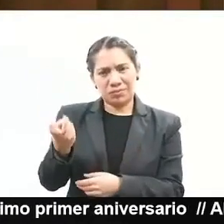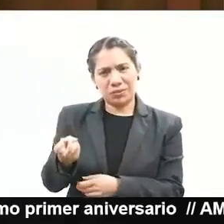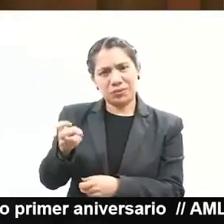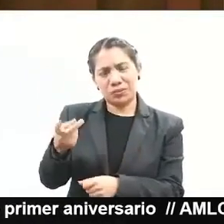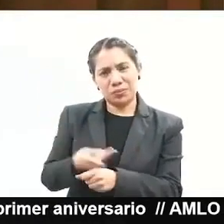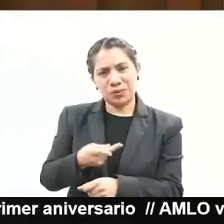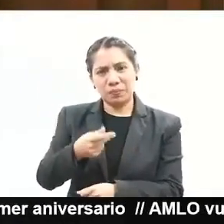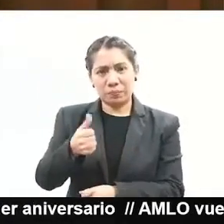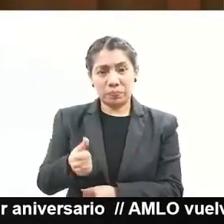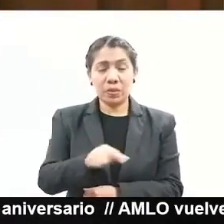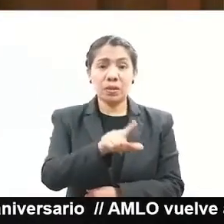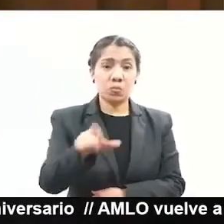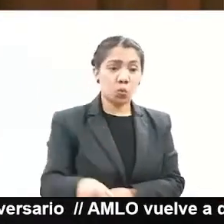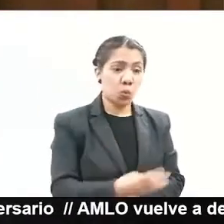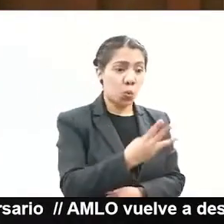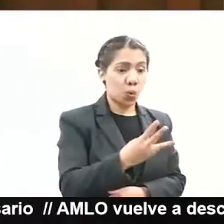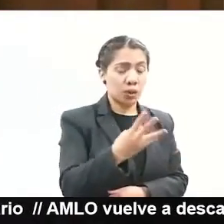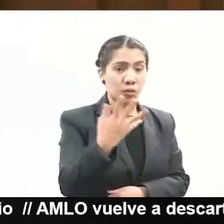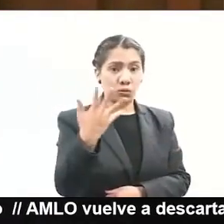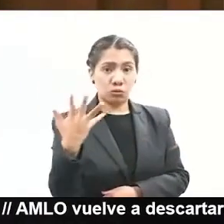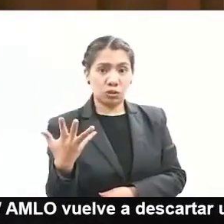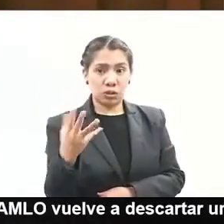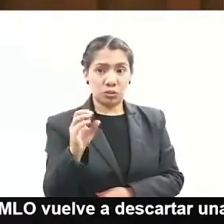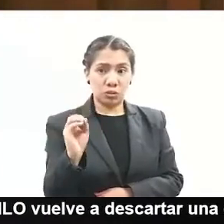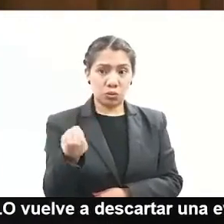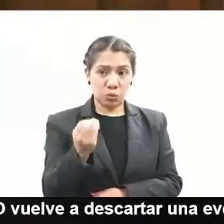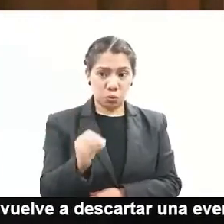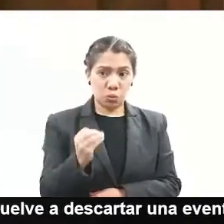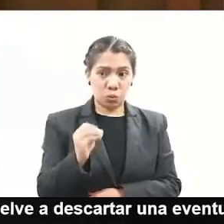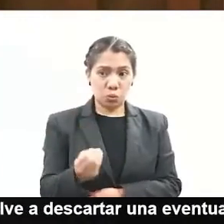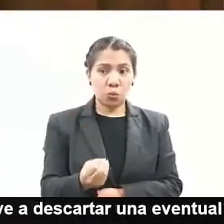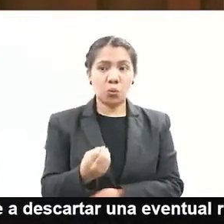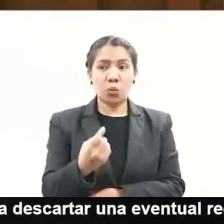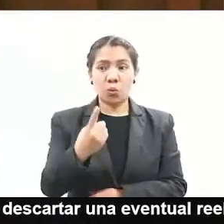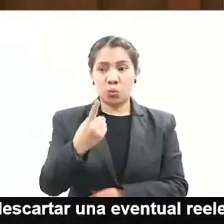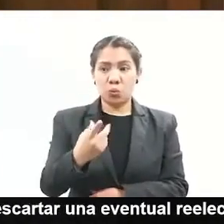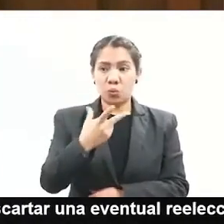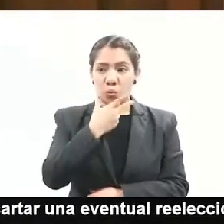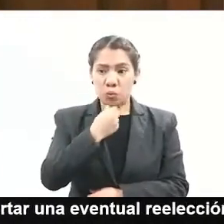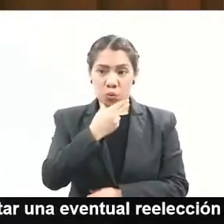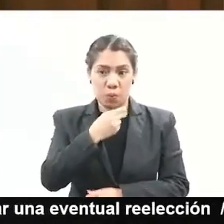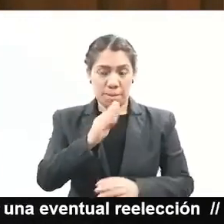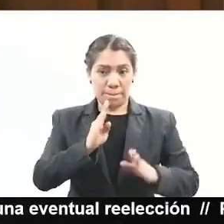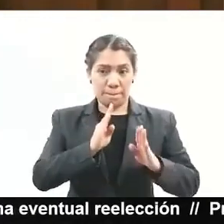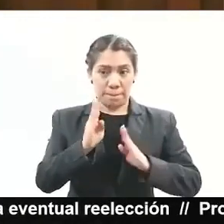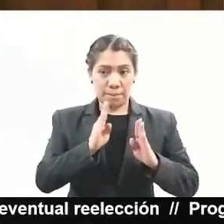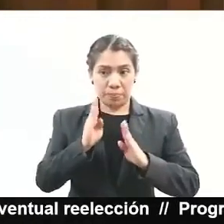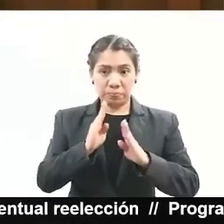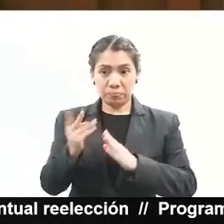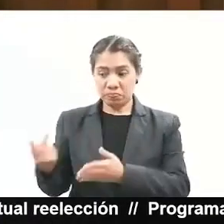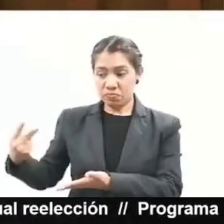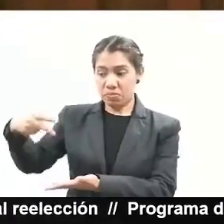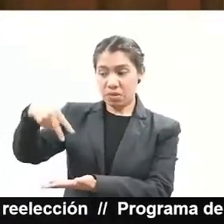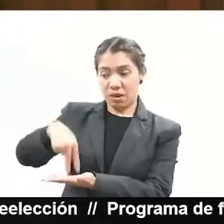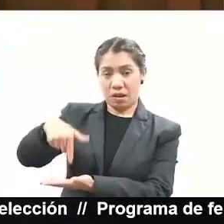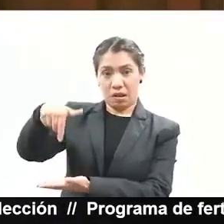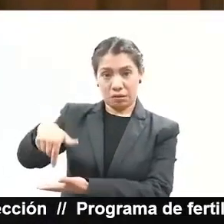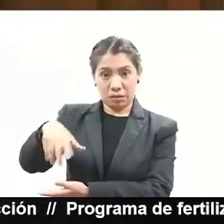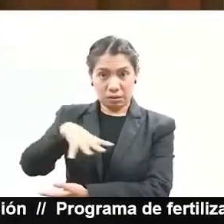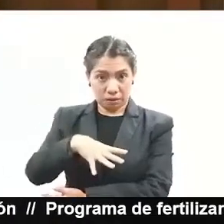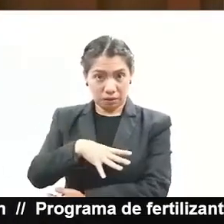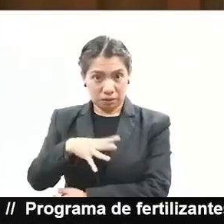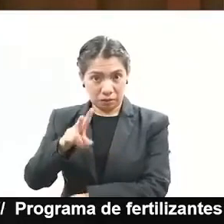octubre, Policía Estatal y Ejército custodiaban el basurero de Cocula. Hay reportes oficiales que muestran,